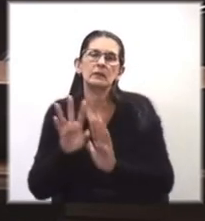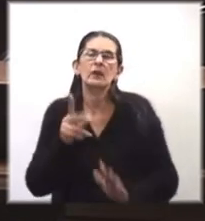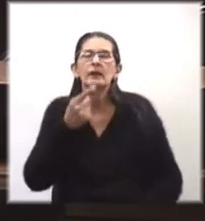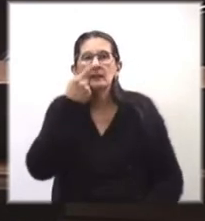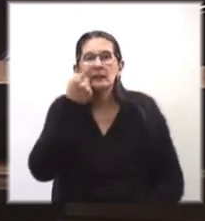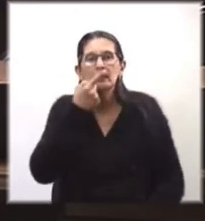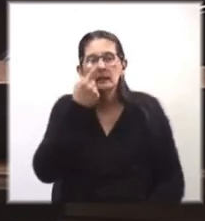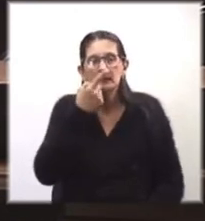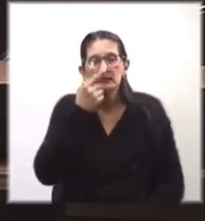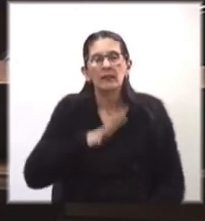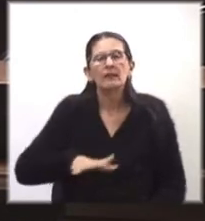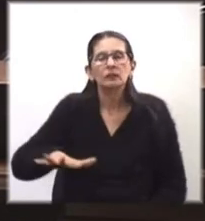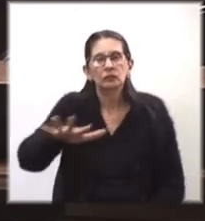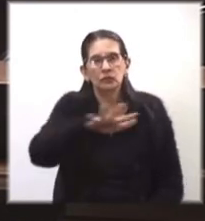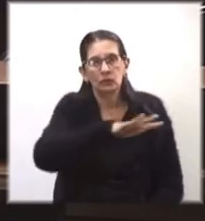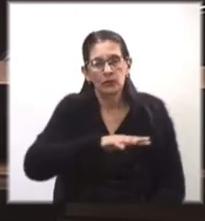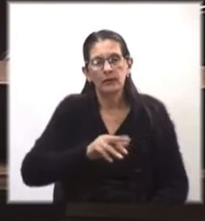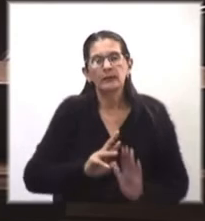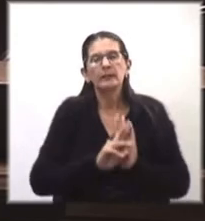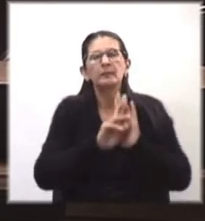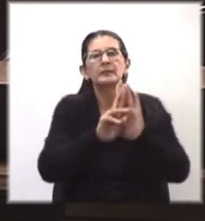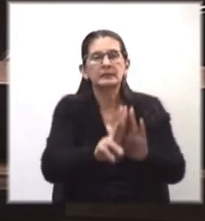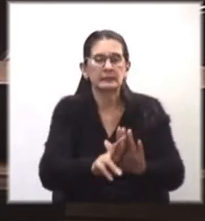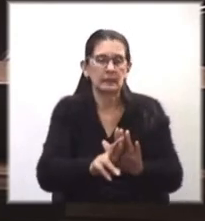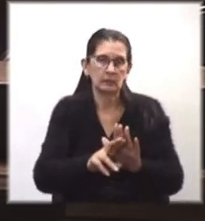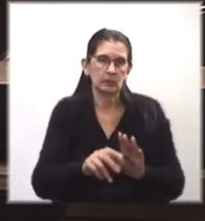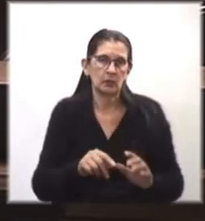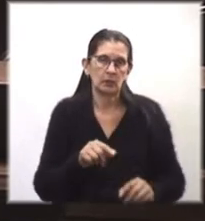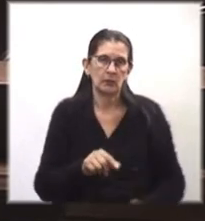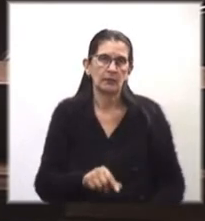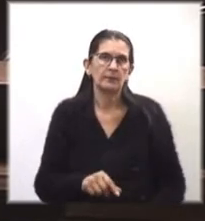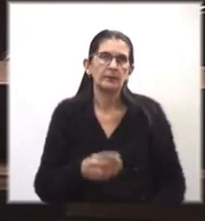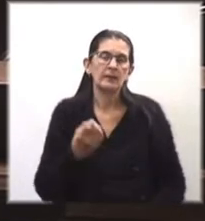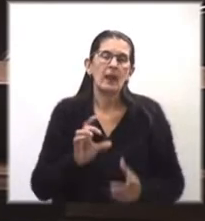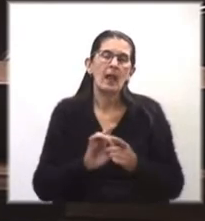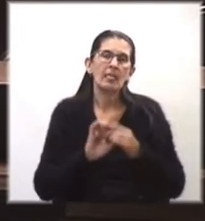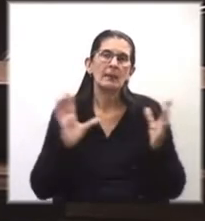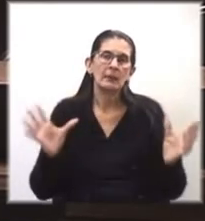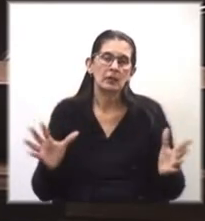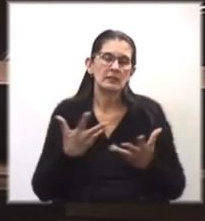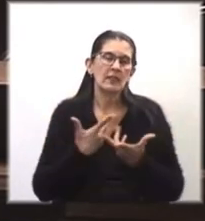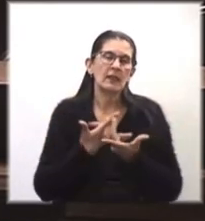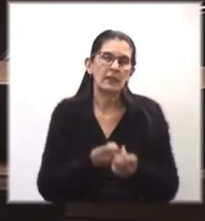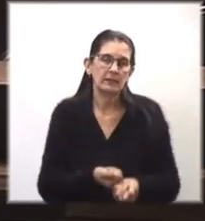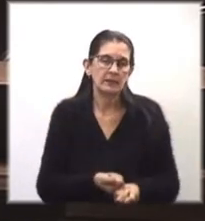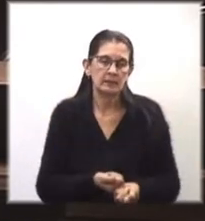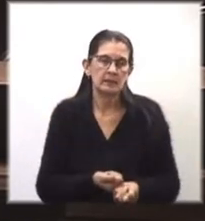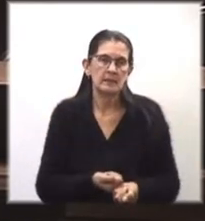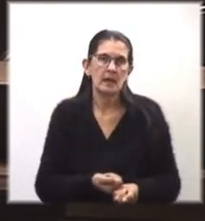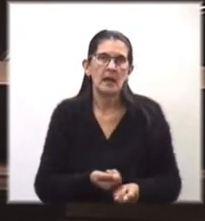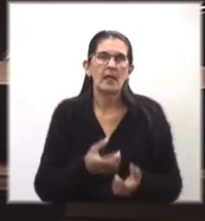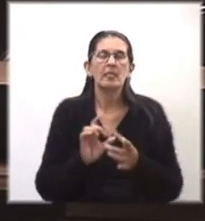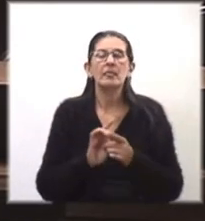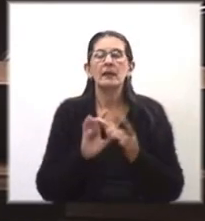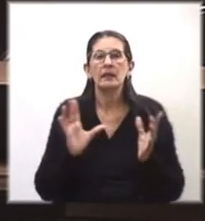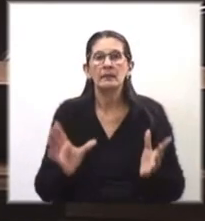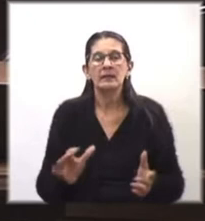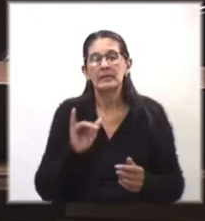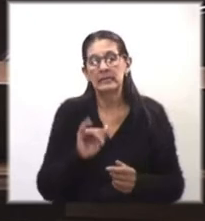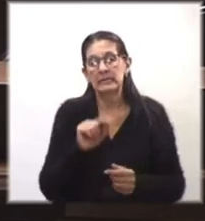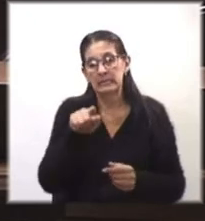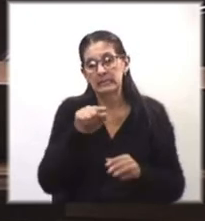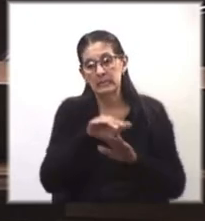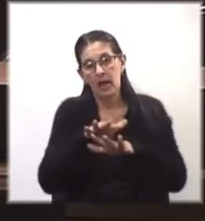intereses de la nación, la representación de los intereses de la democracia, la defensa de la democracia, y ese